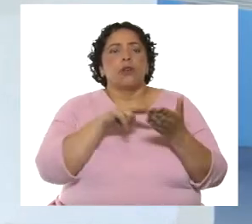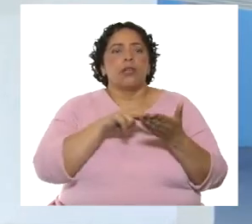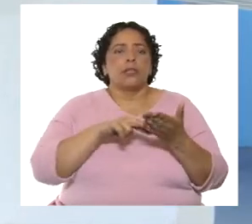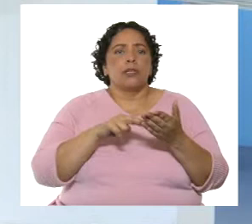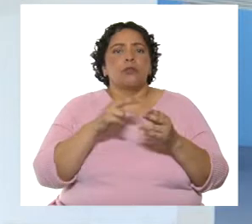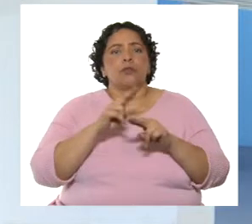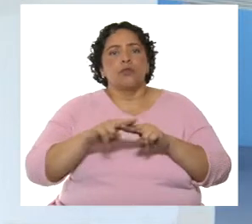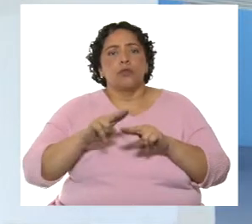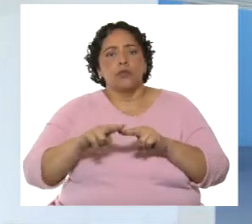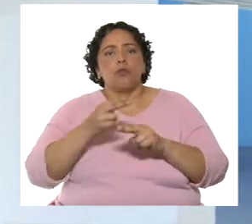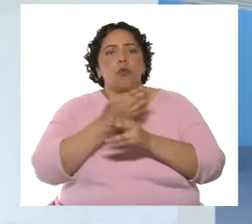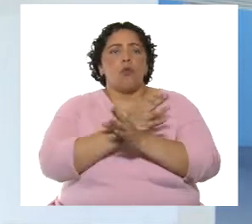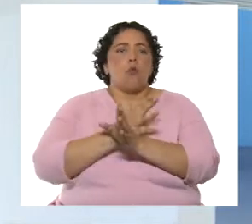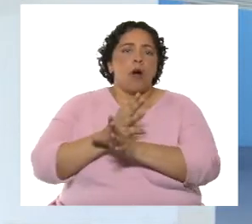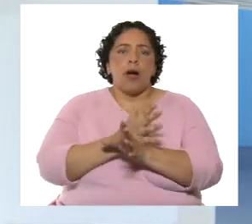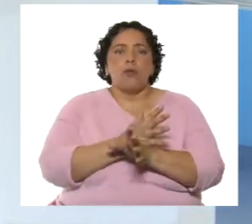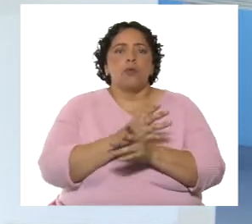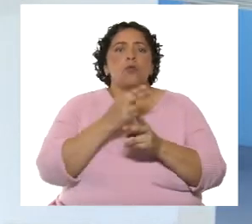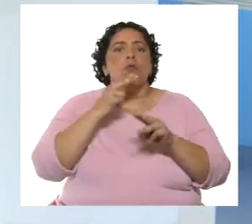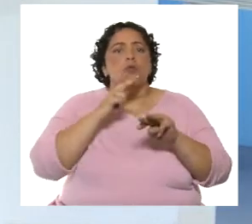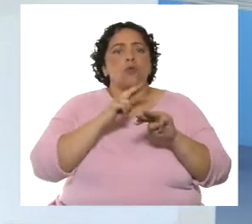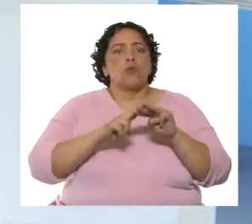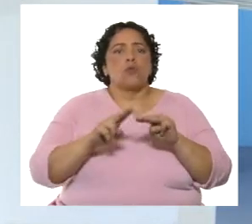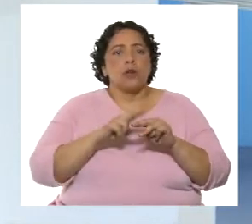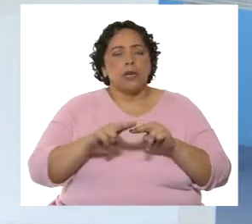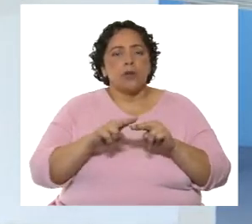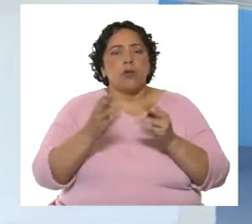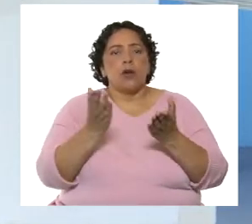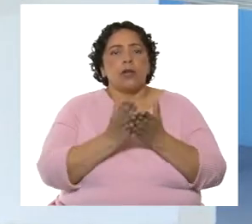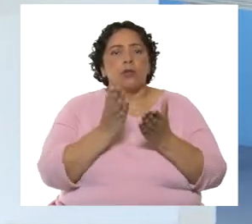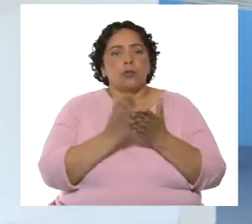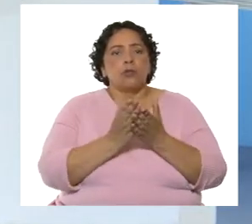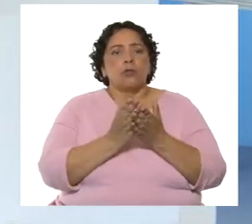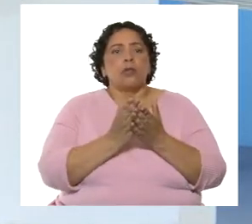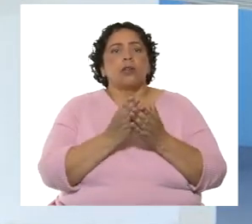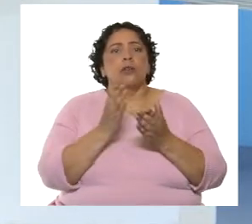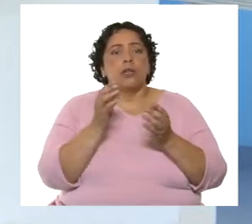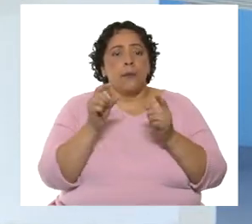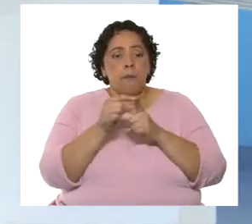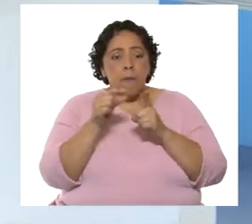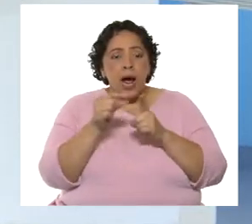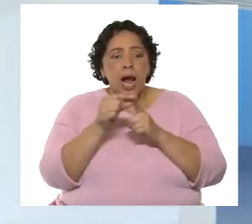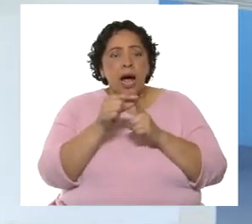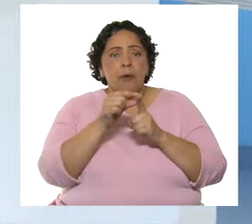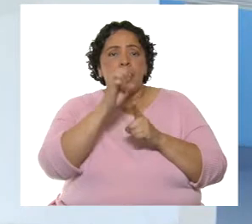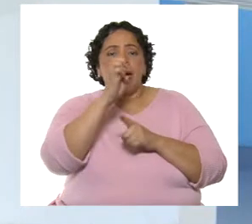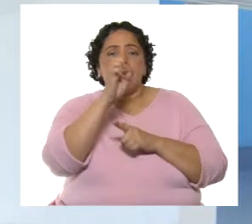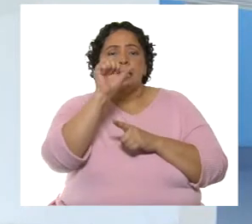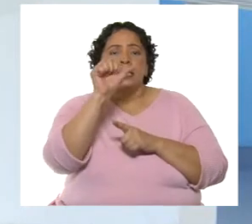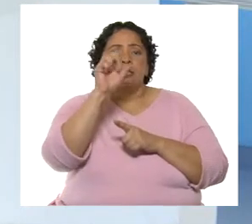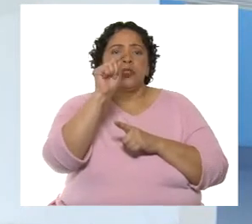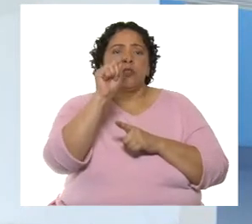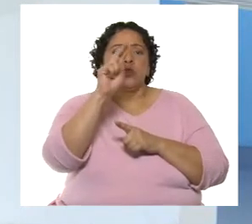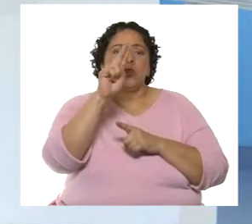leyendo, un niño jugando, un niño estudiando. Esas palabras que son